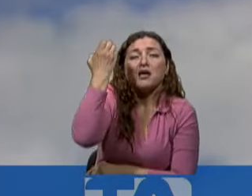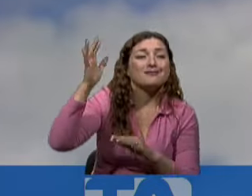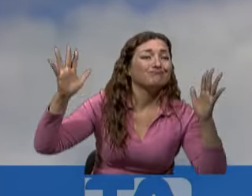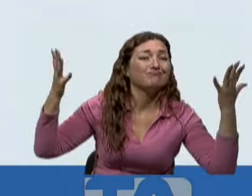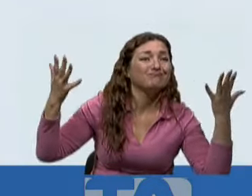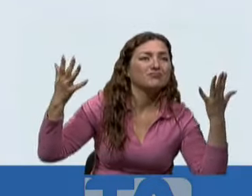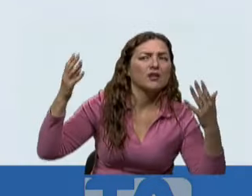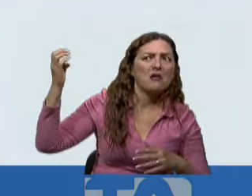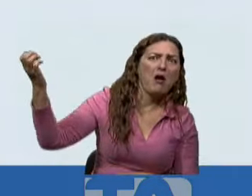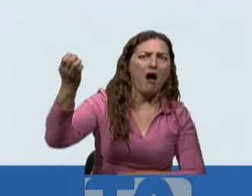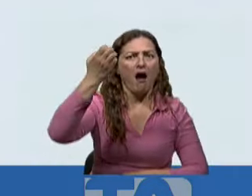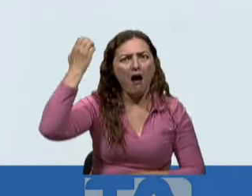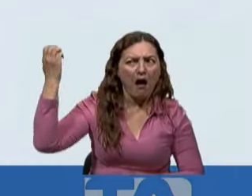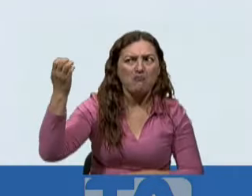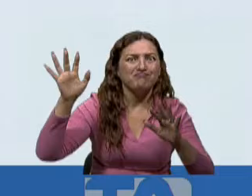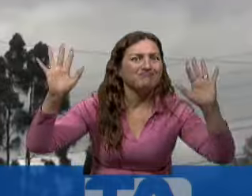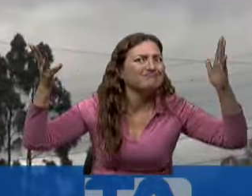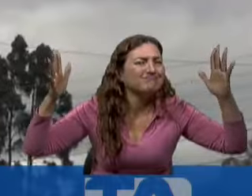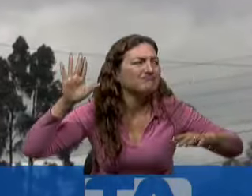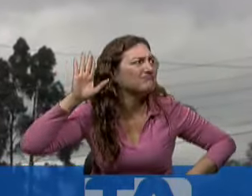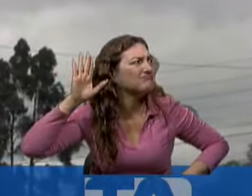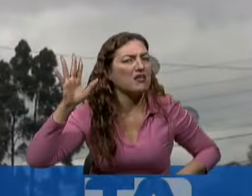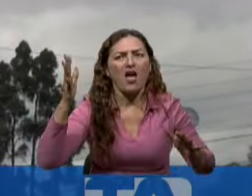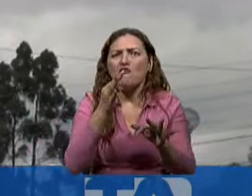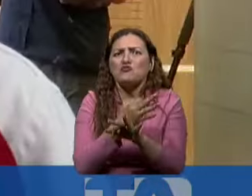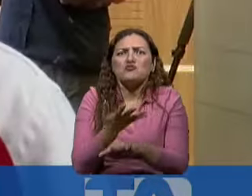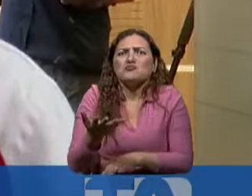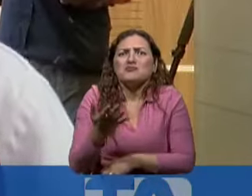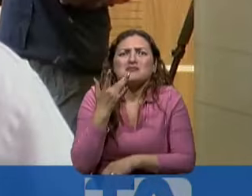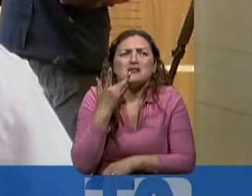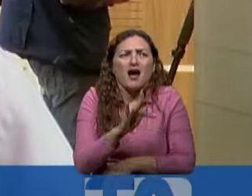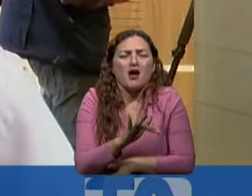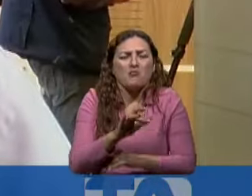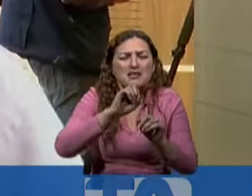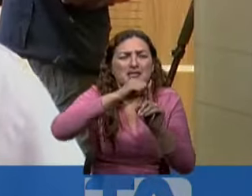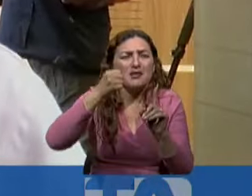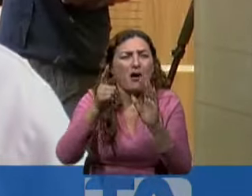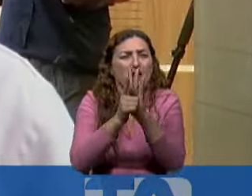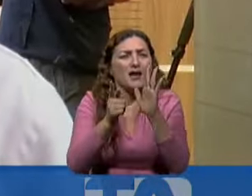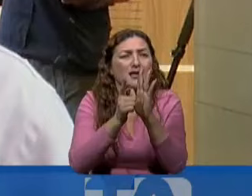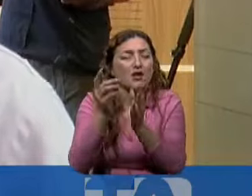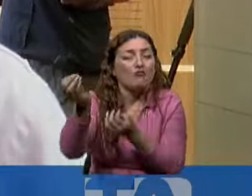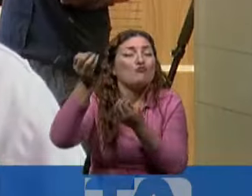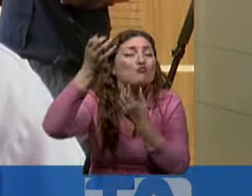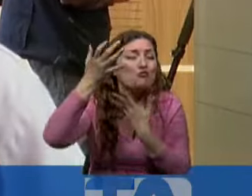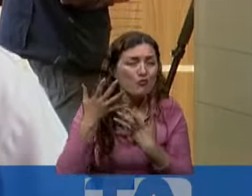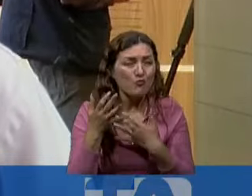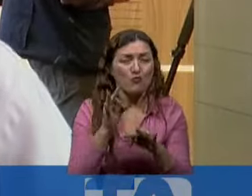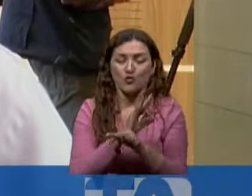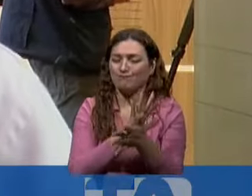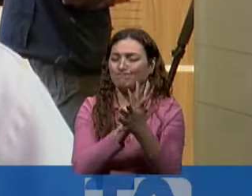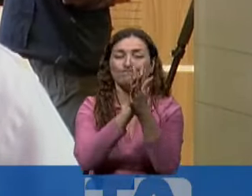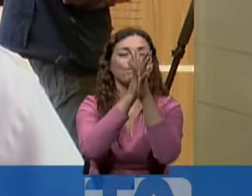no funcionamiento de las alarmas que se supone estaban operativas. El sistema de alerta temprana, de acuerdo a la información que tenemos, no